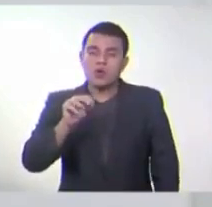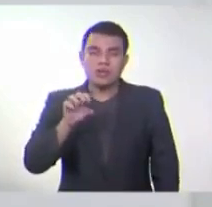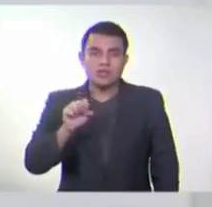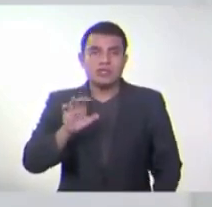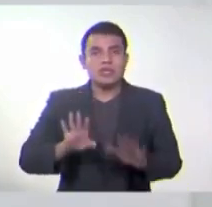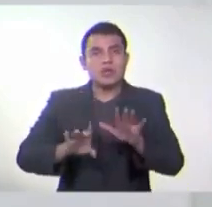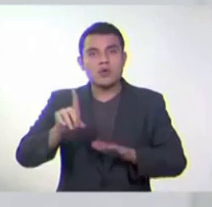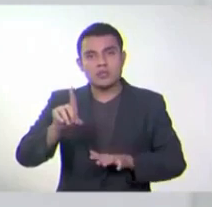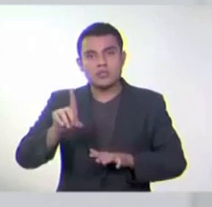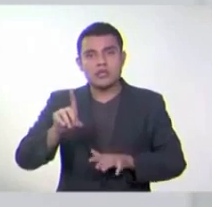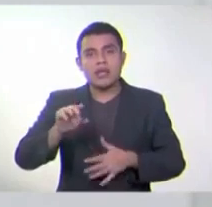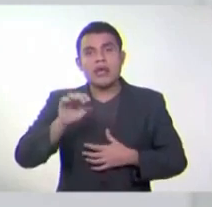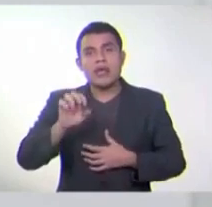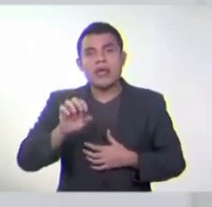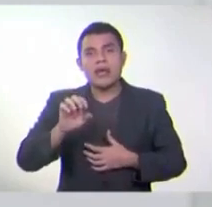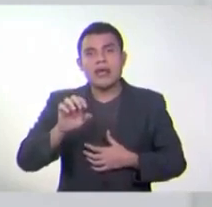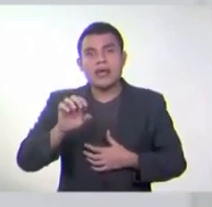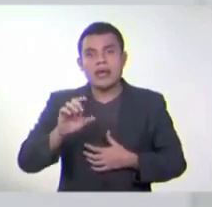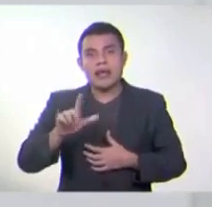11 electrones.